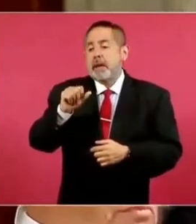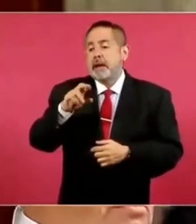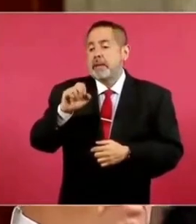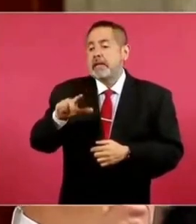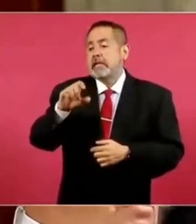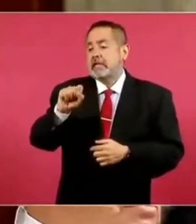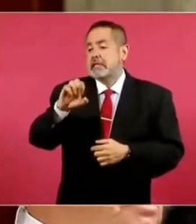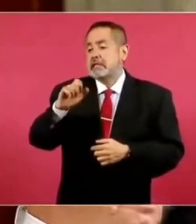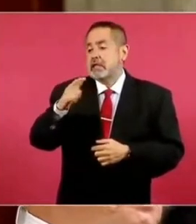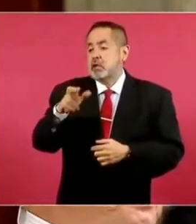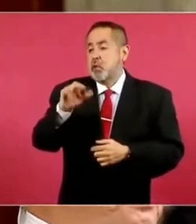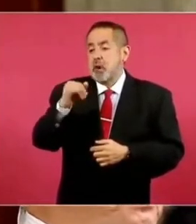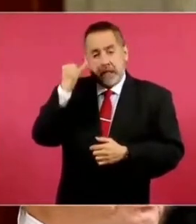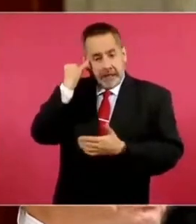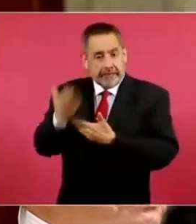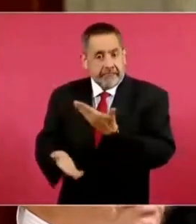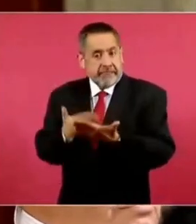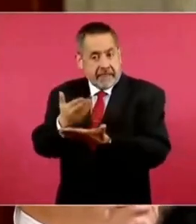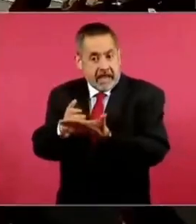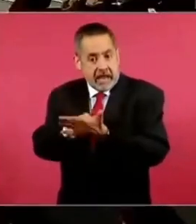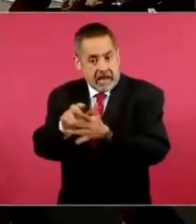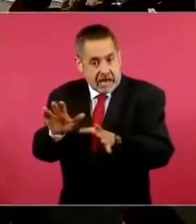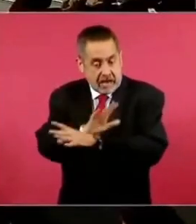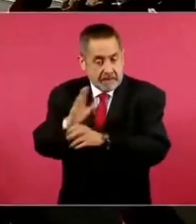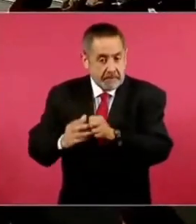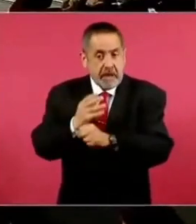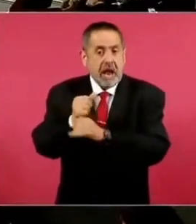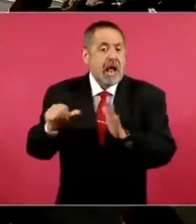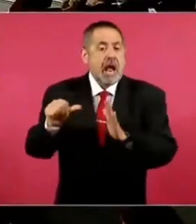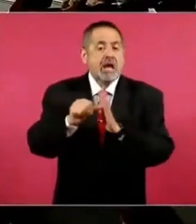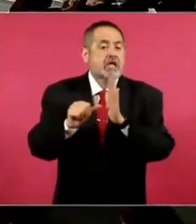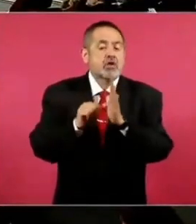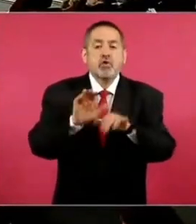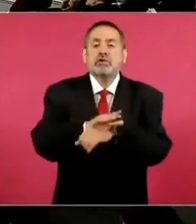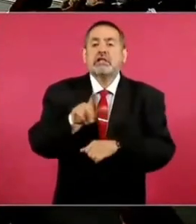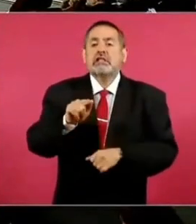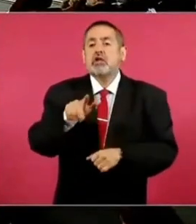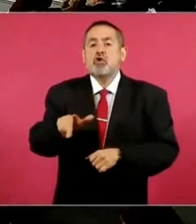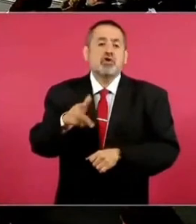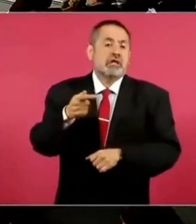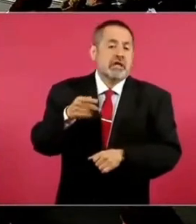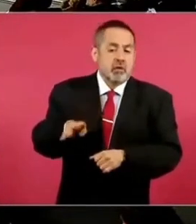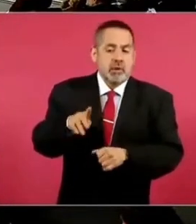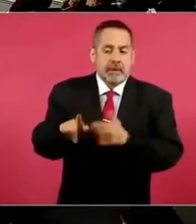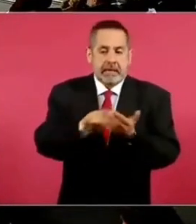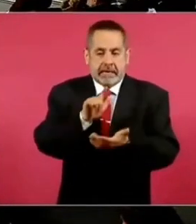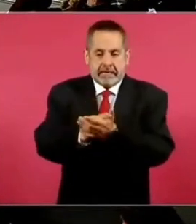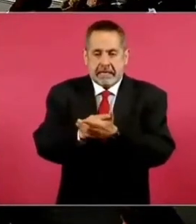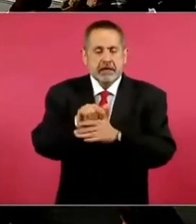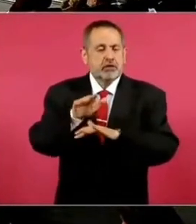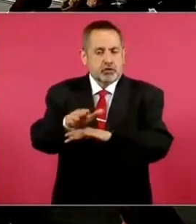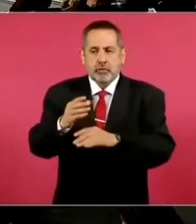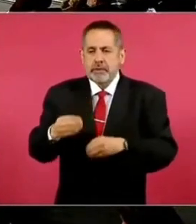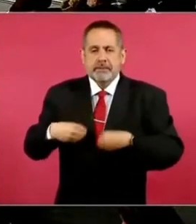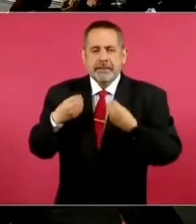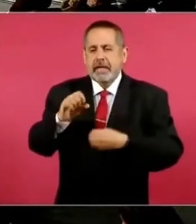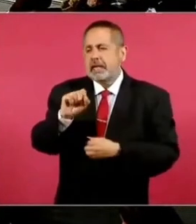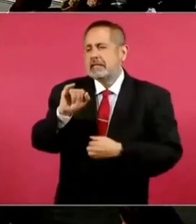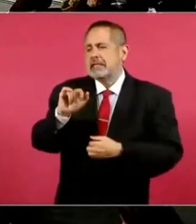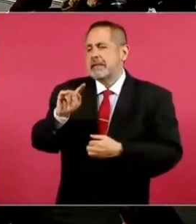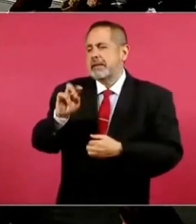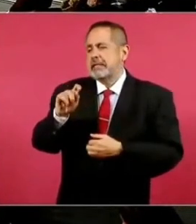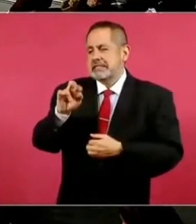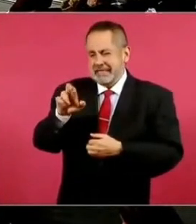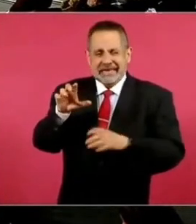presentó una iniciativa con proyect de decreto que reforma los artículos 78 y 78 bis de la Ley General de vida Silvestre que ha